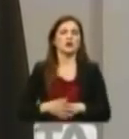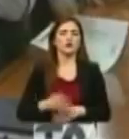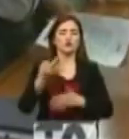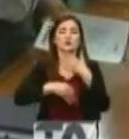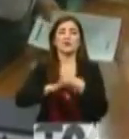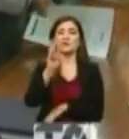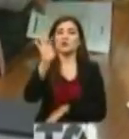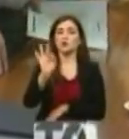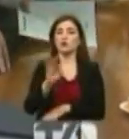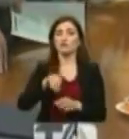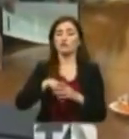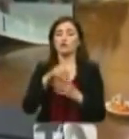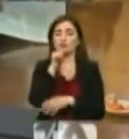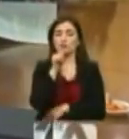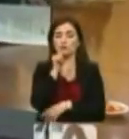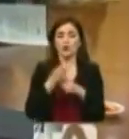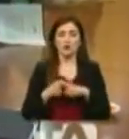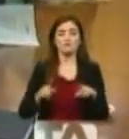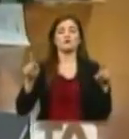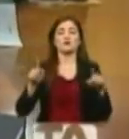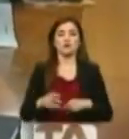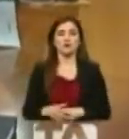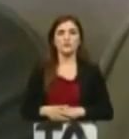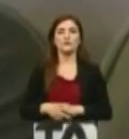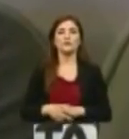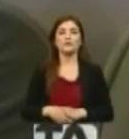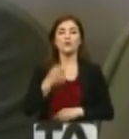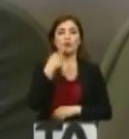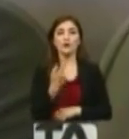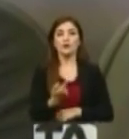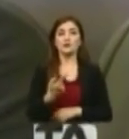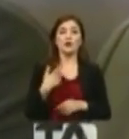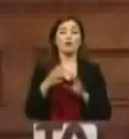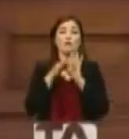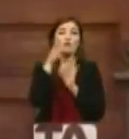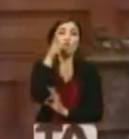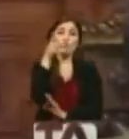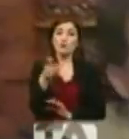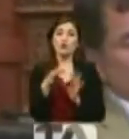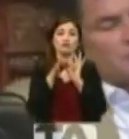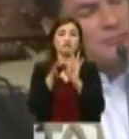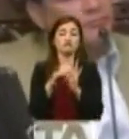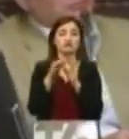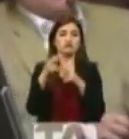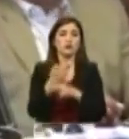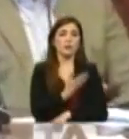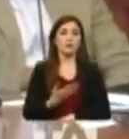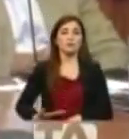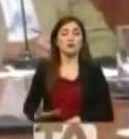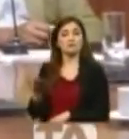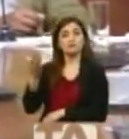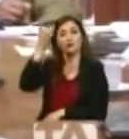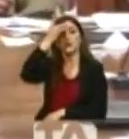fondos privados de diferente tipo que con el argumento de que tenían aportes públicos, el expresidente Correa